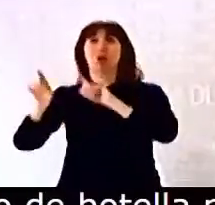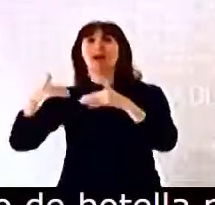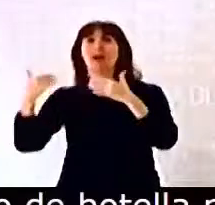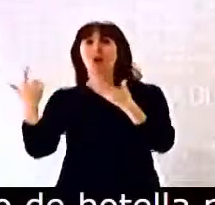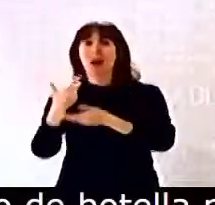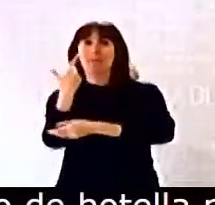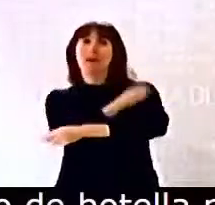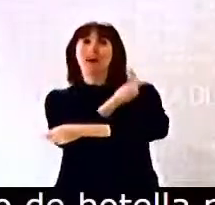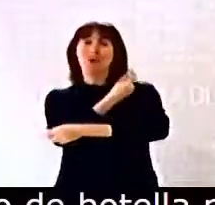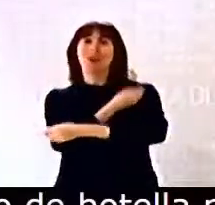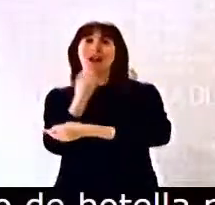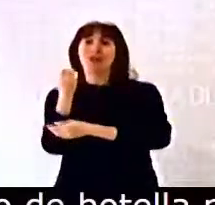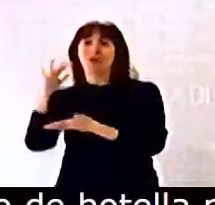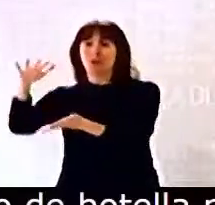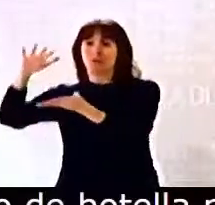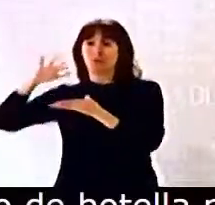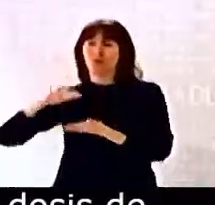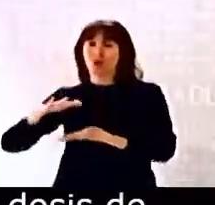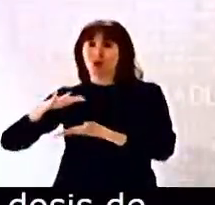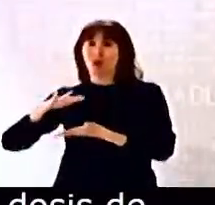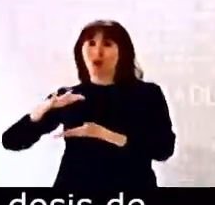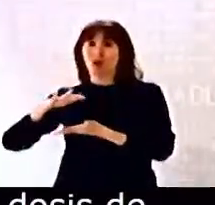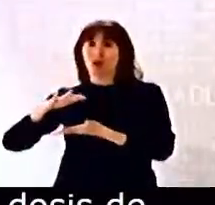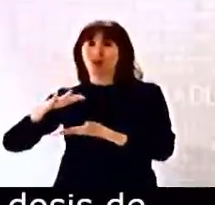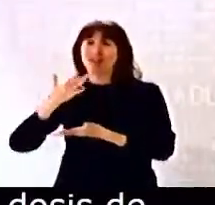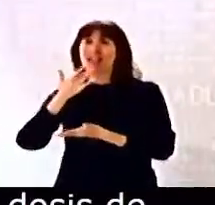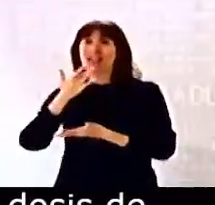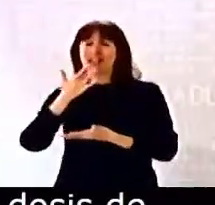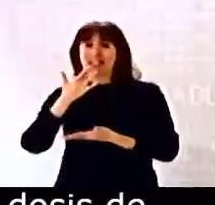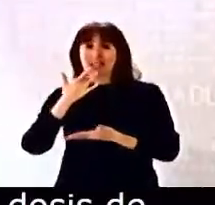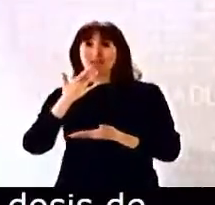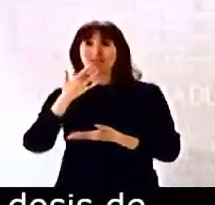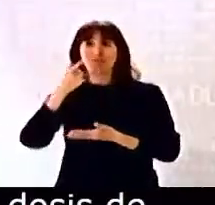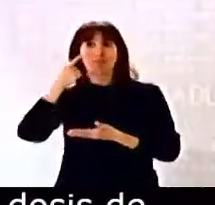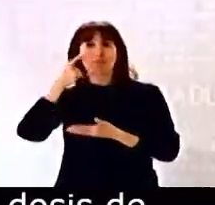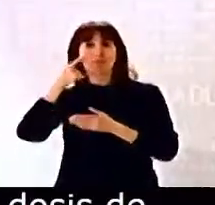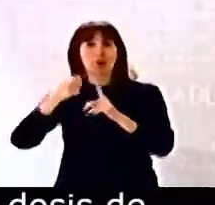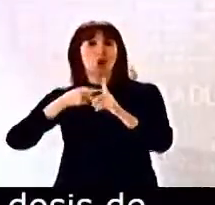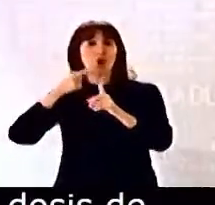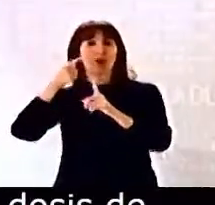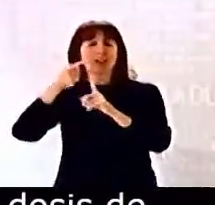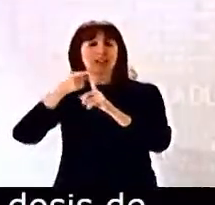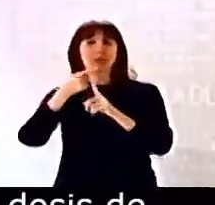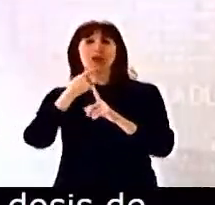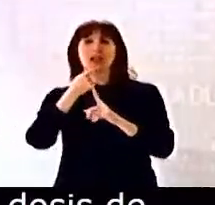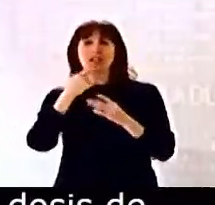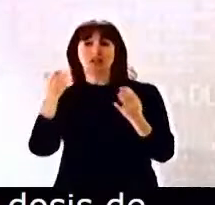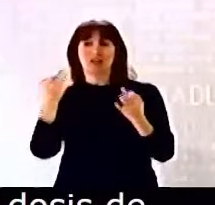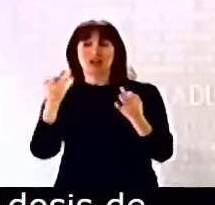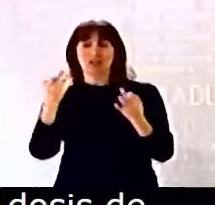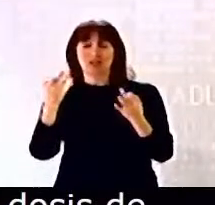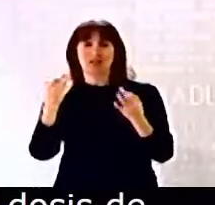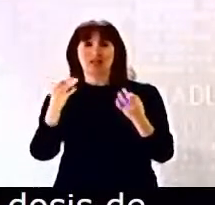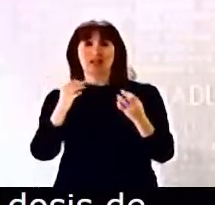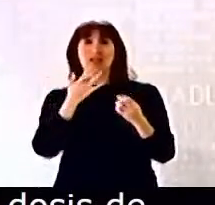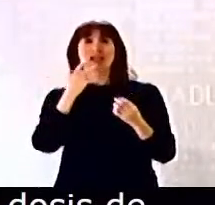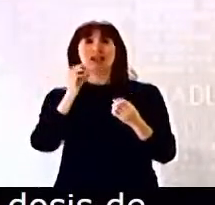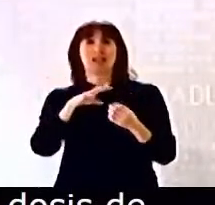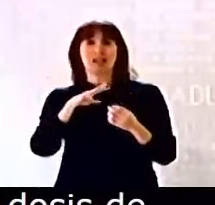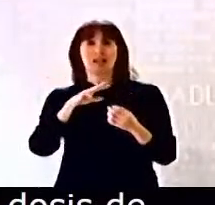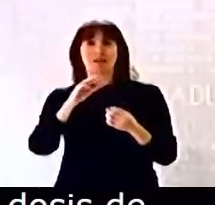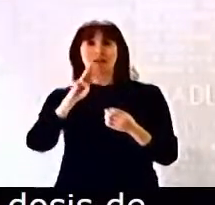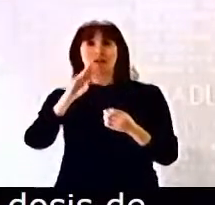de vacuna que nos llegan. Y si se cumplen las previsiones que ha dicho, sobre todo la de